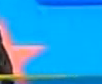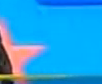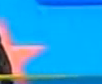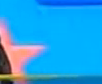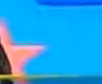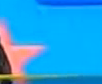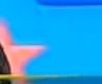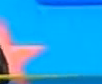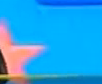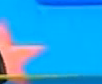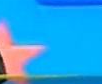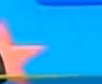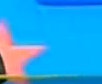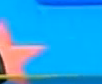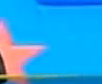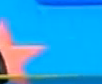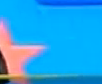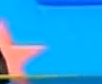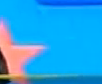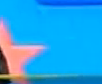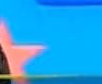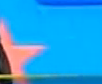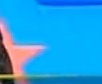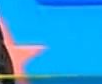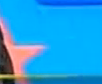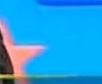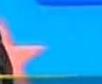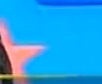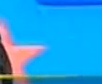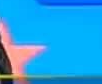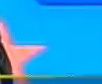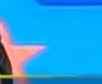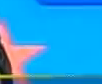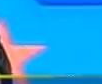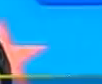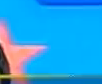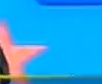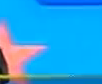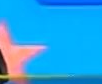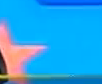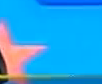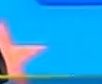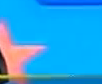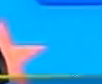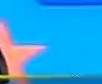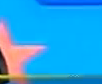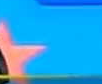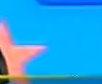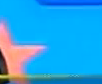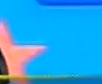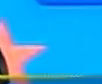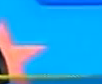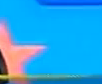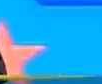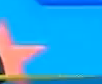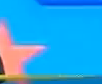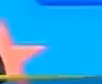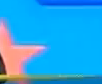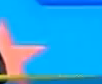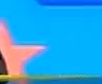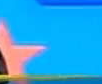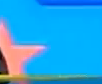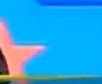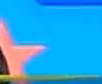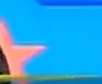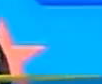de Venezuela en sus necesidades, en sus planteamientos, en sus expectativas y sobre todo en su esperanza